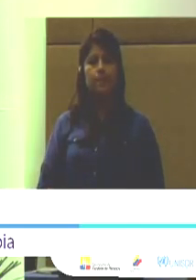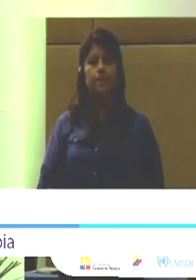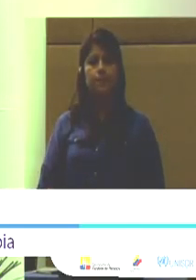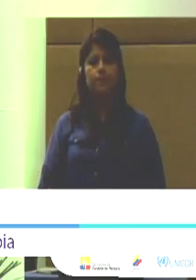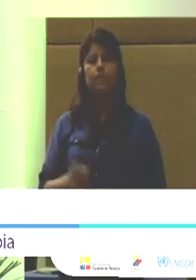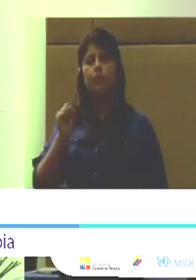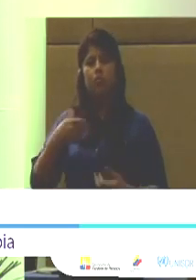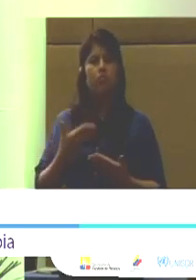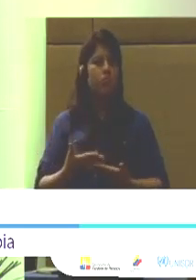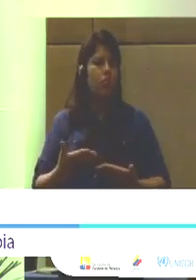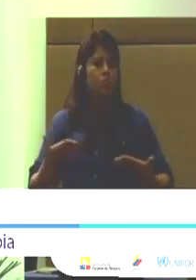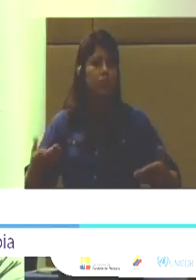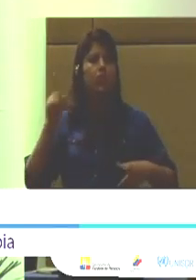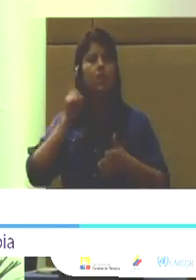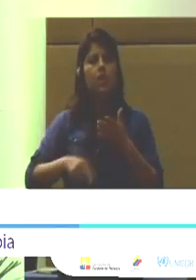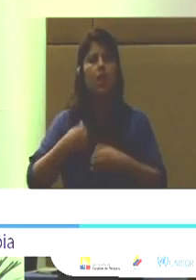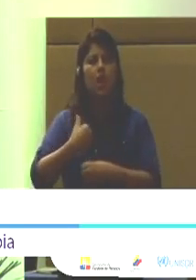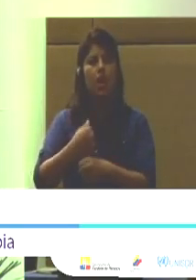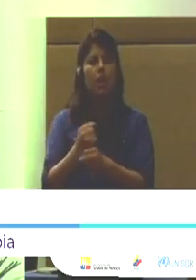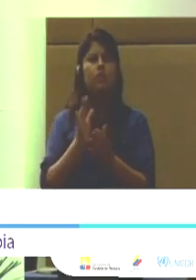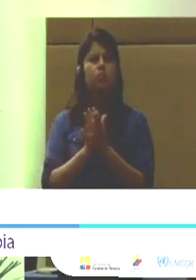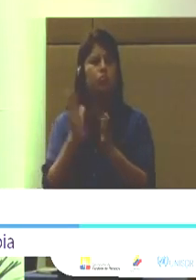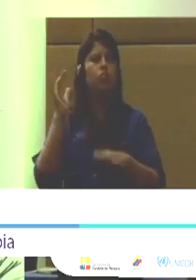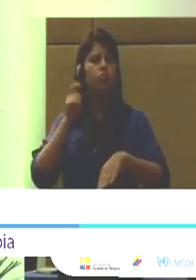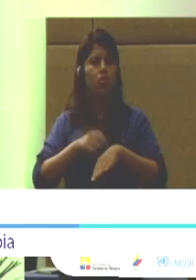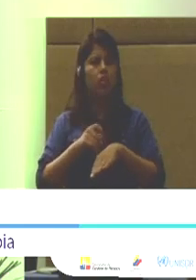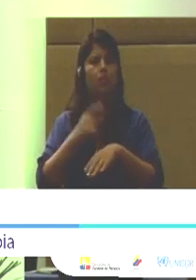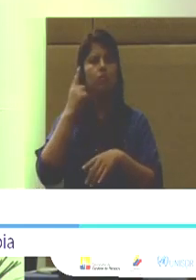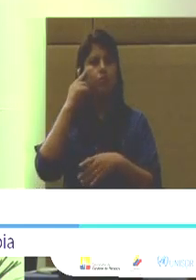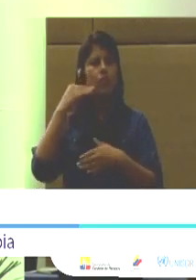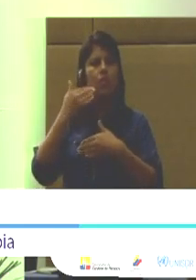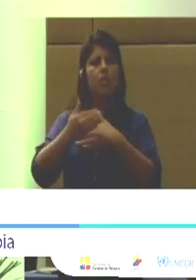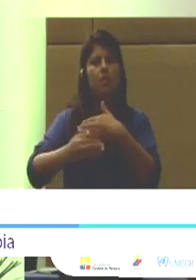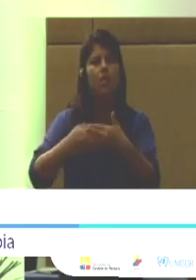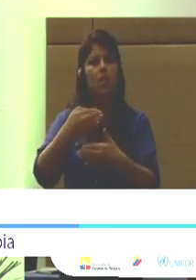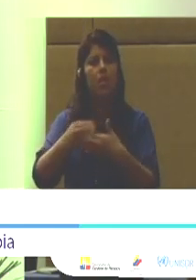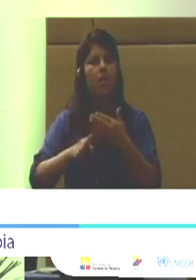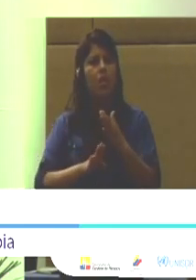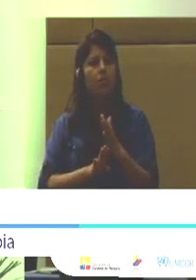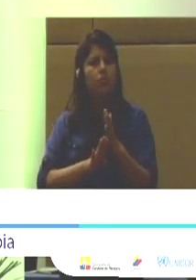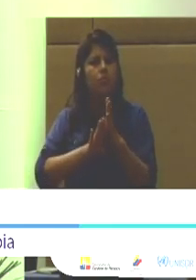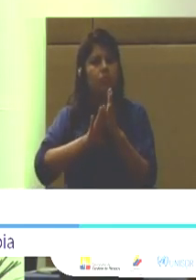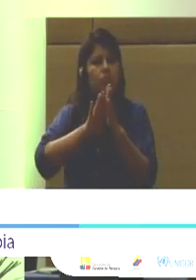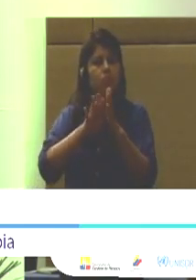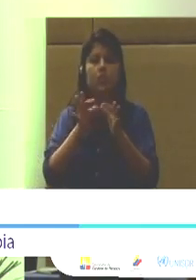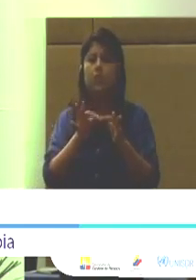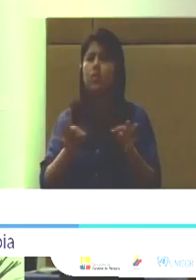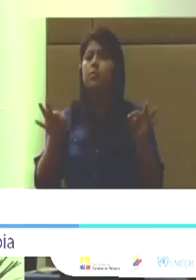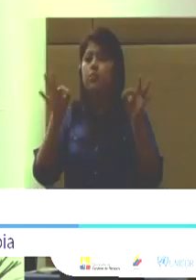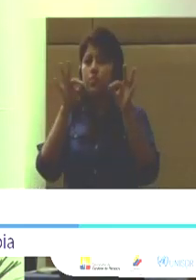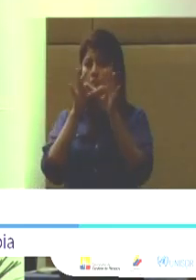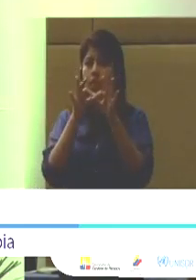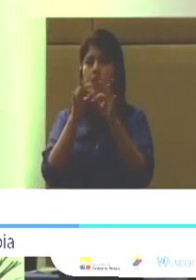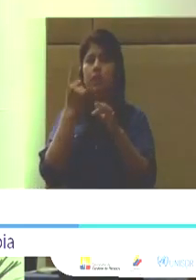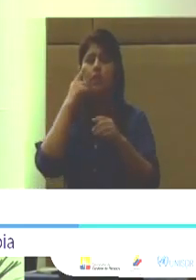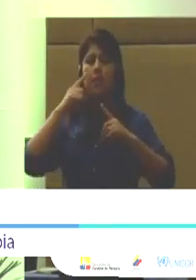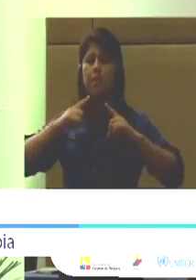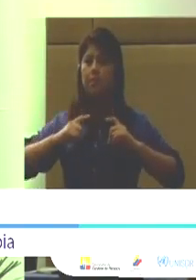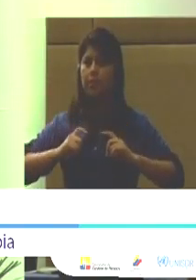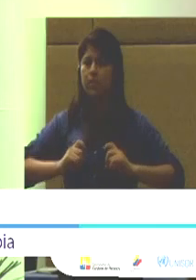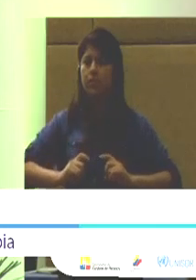cosas que hacer desde hace mucho tiempo. La formación es algo que es supremamente importante, la